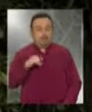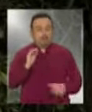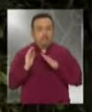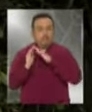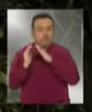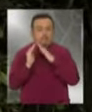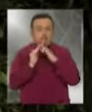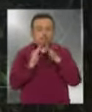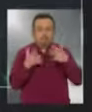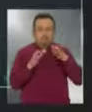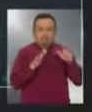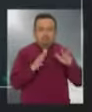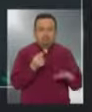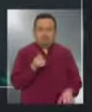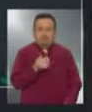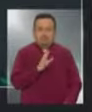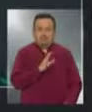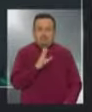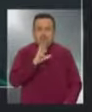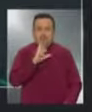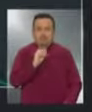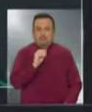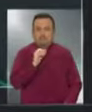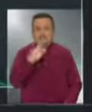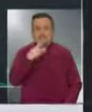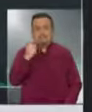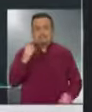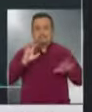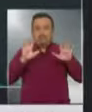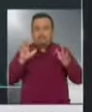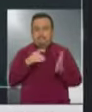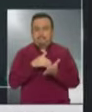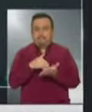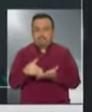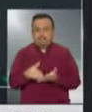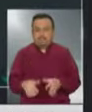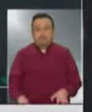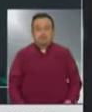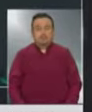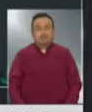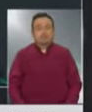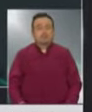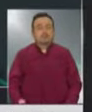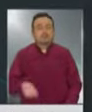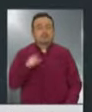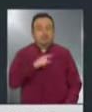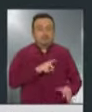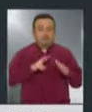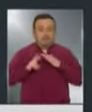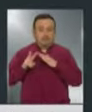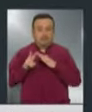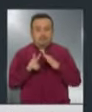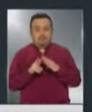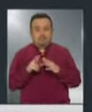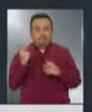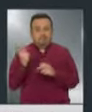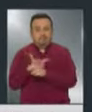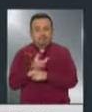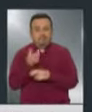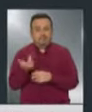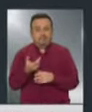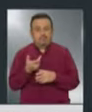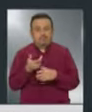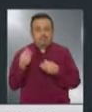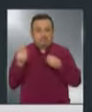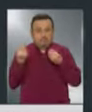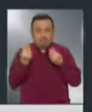Casas que fluctúan sus valores entre 90 y 110 millones de pesos, que según los vecinos presentaron fallas desde el minuto de